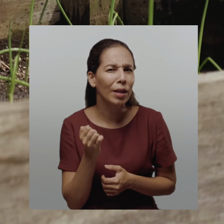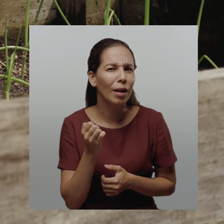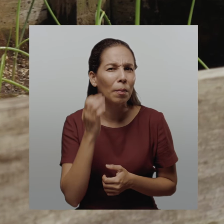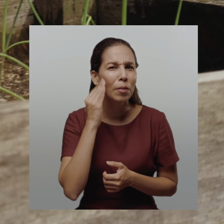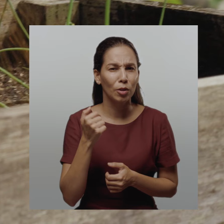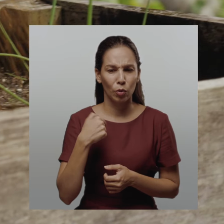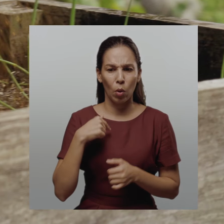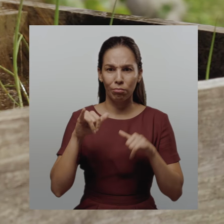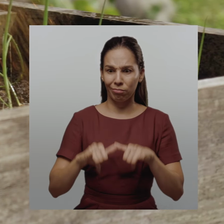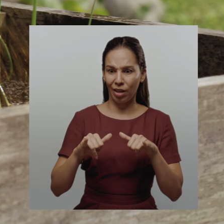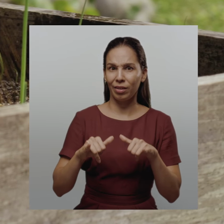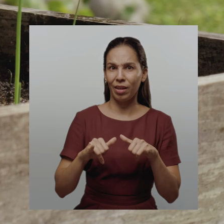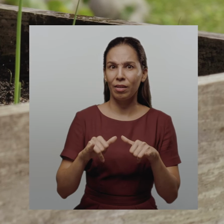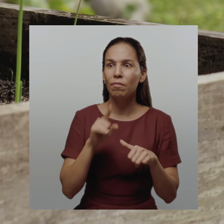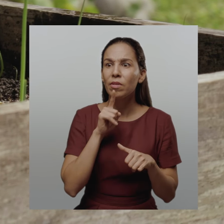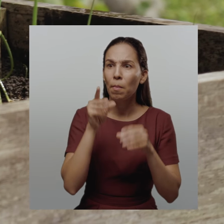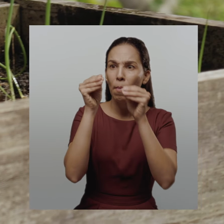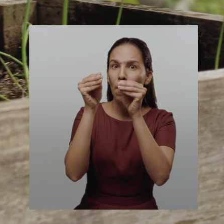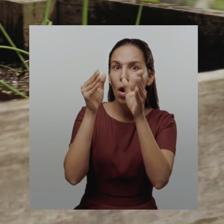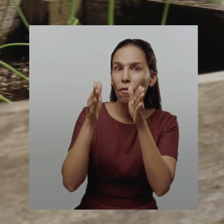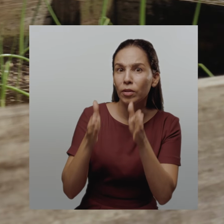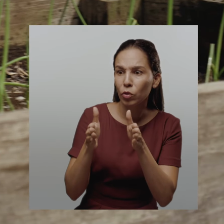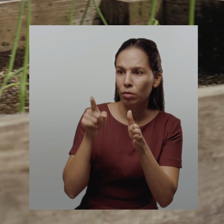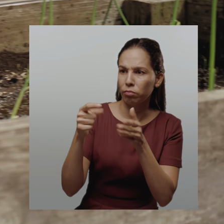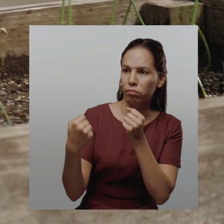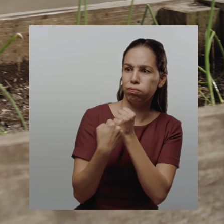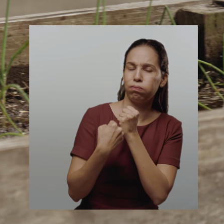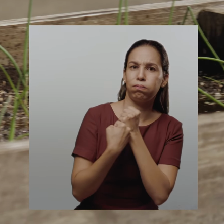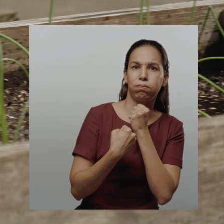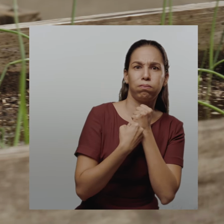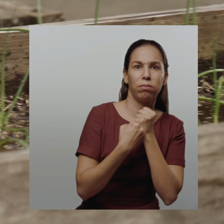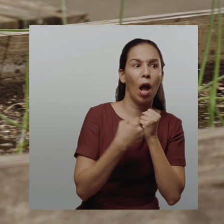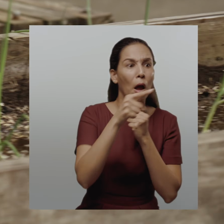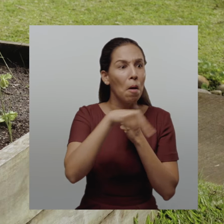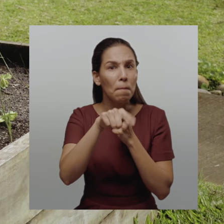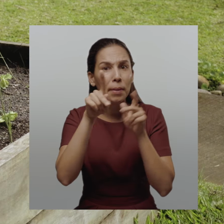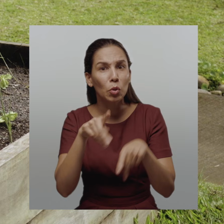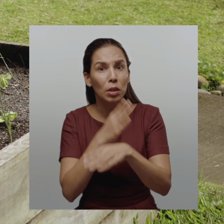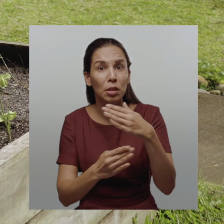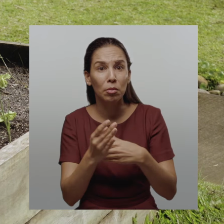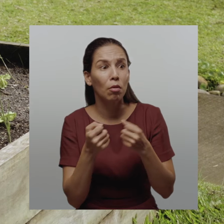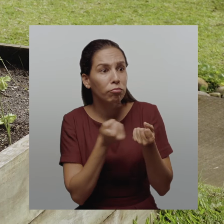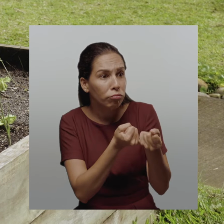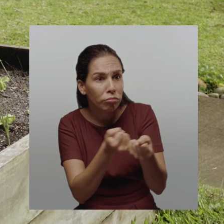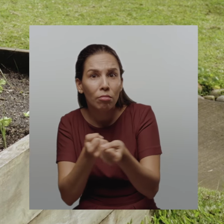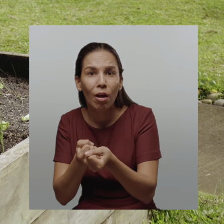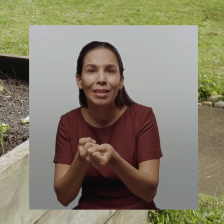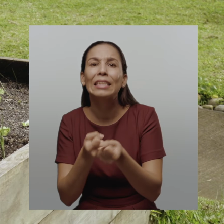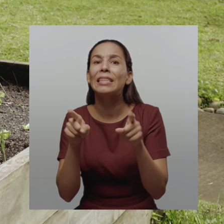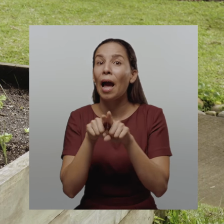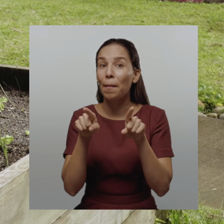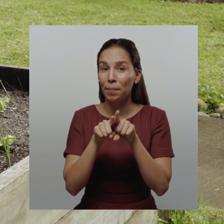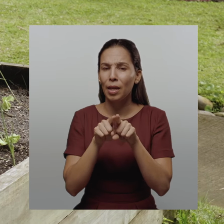Porque cuando he estado acá, el profesor me ha apoyado un montón y ha apoyado a las personas con discapacidad.